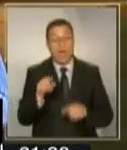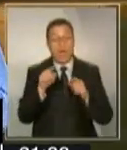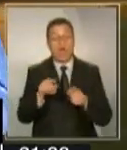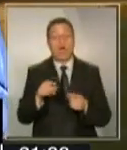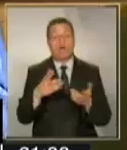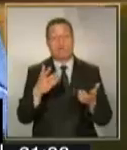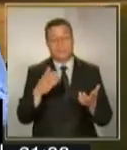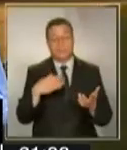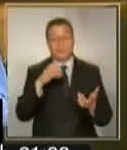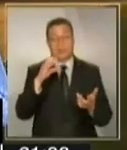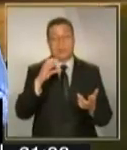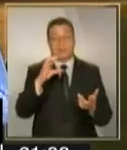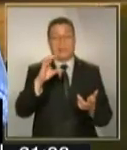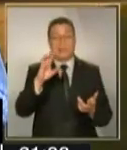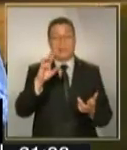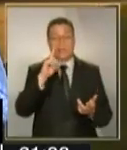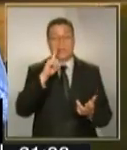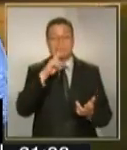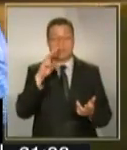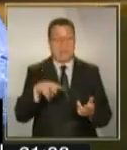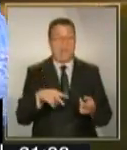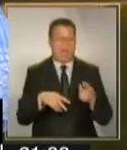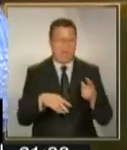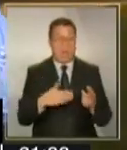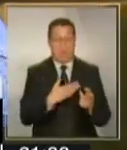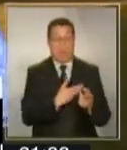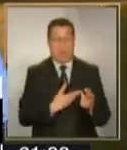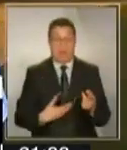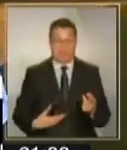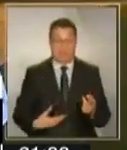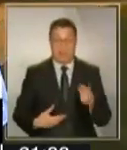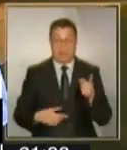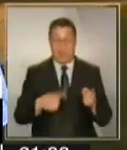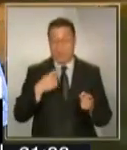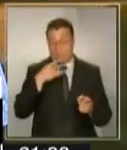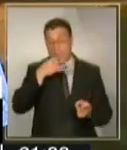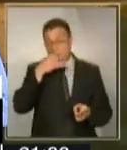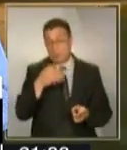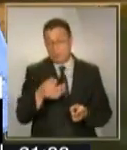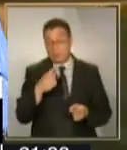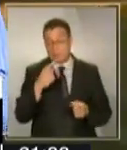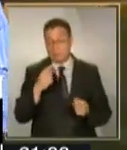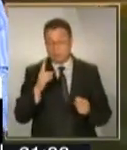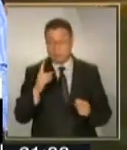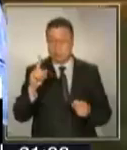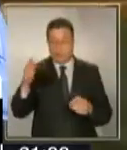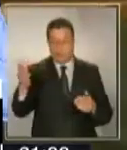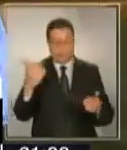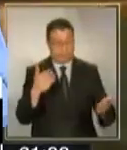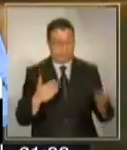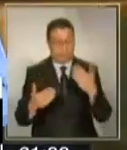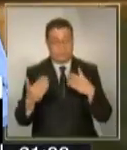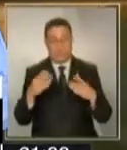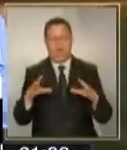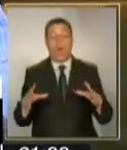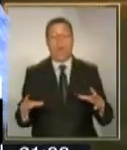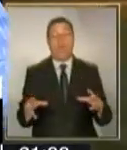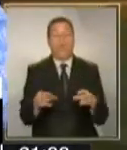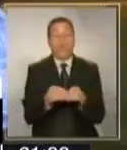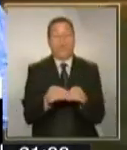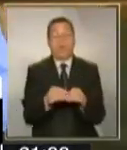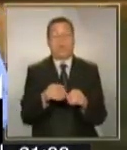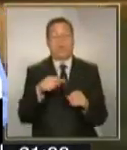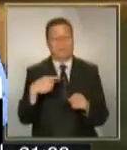Cristian, como presidente, privilegió, y eso fue lo que nos convocó, era la unidad en pos de